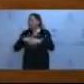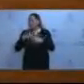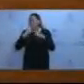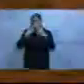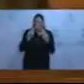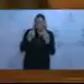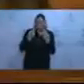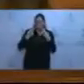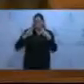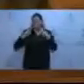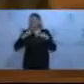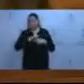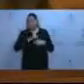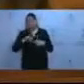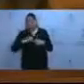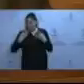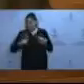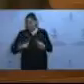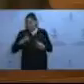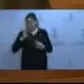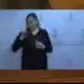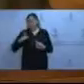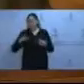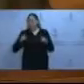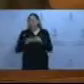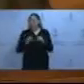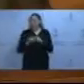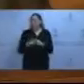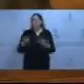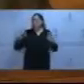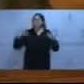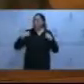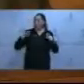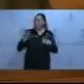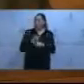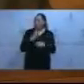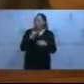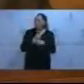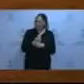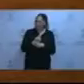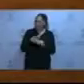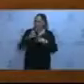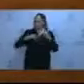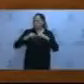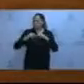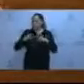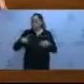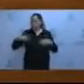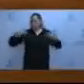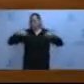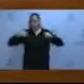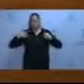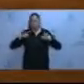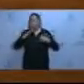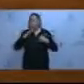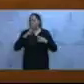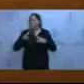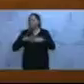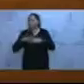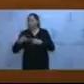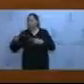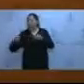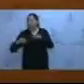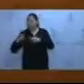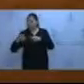como Sogepsa, la cualidad de promotor exclusivo de operaciones de urbanización, por no ser el accionariado privado elegido en